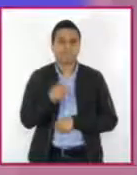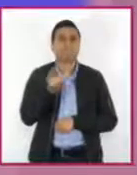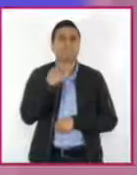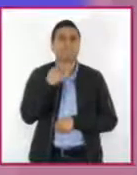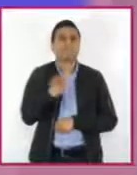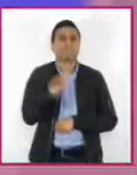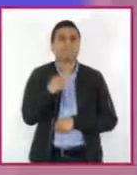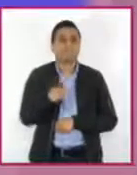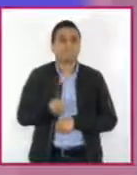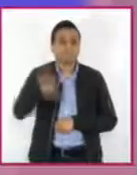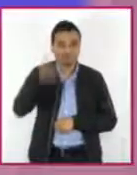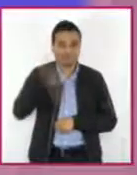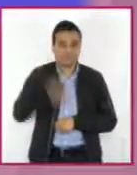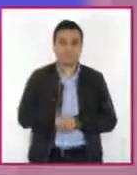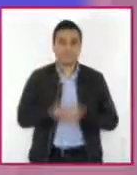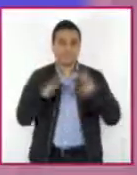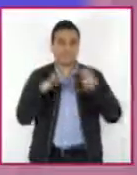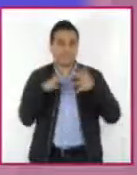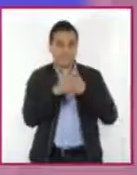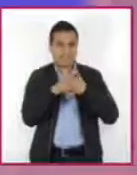La Guerra de los Siete Años.